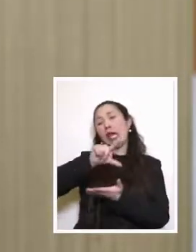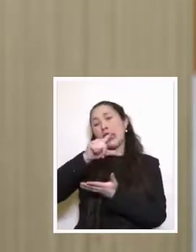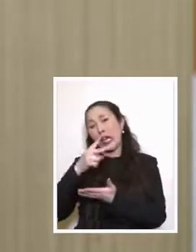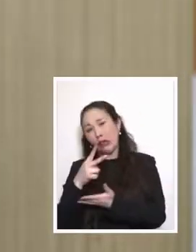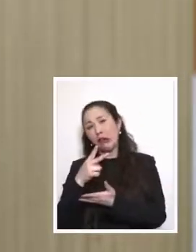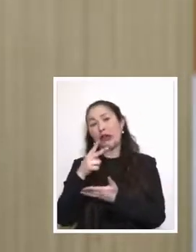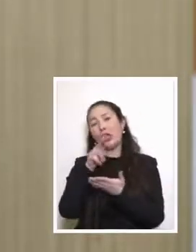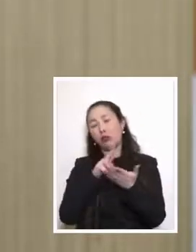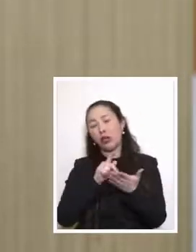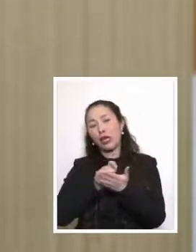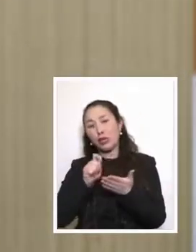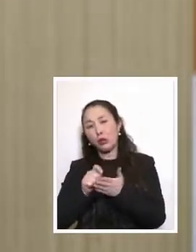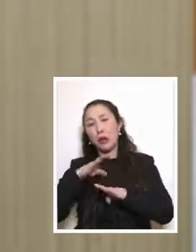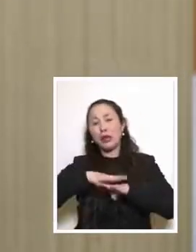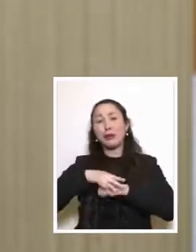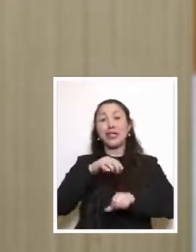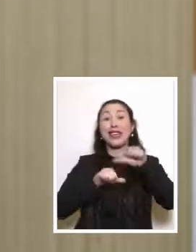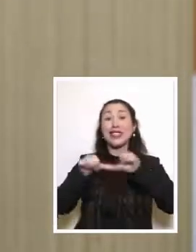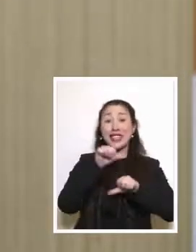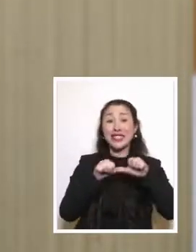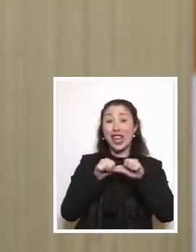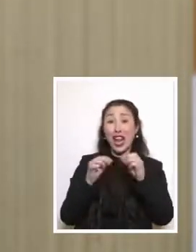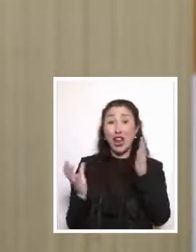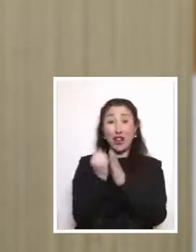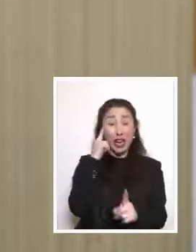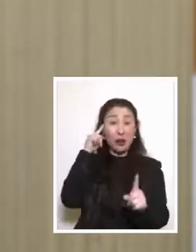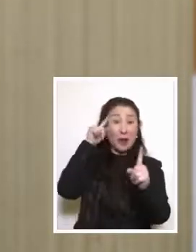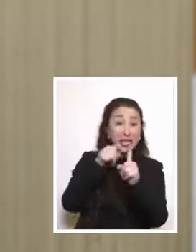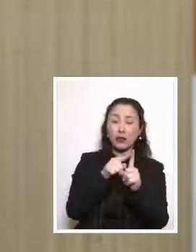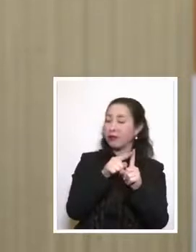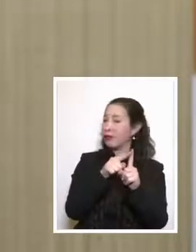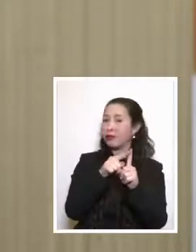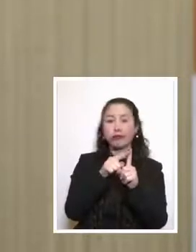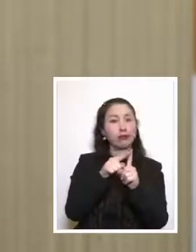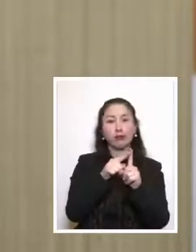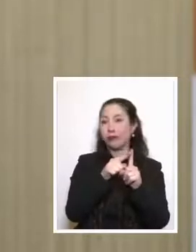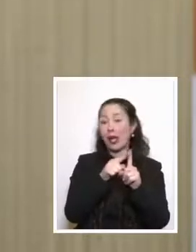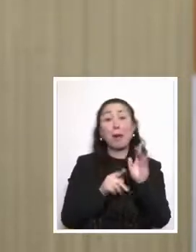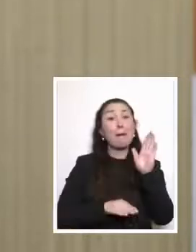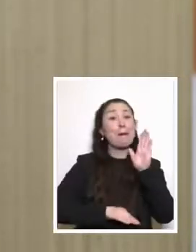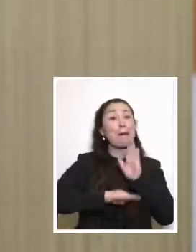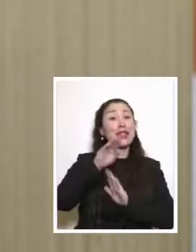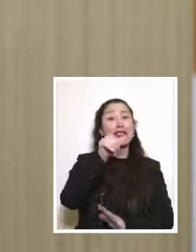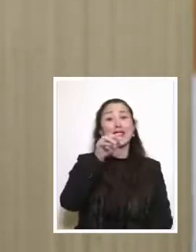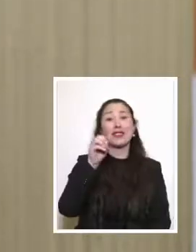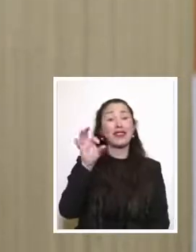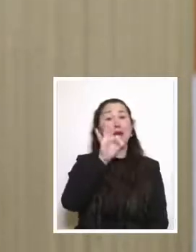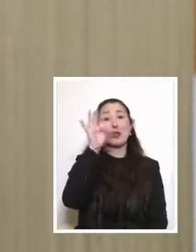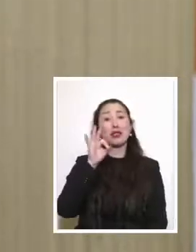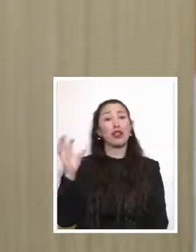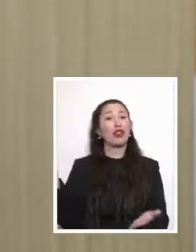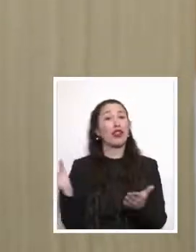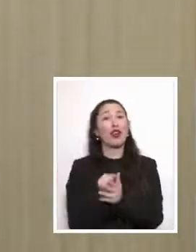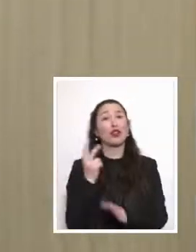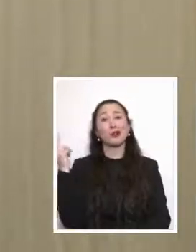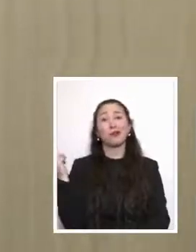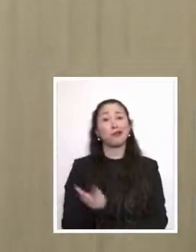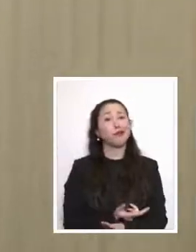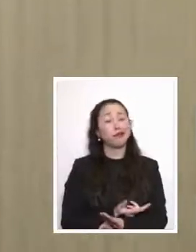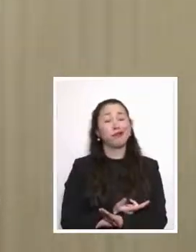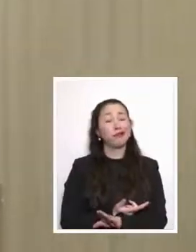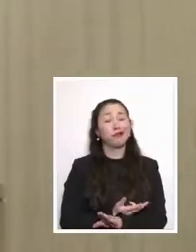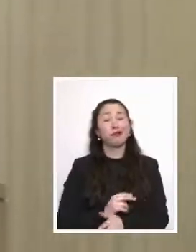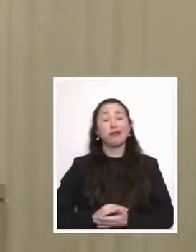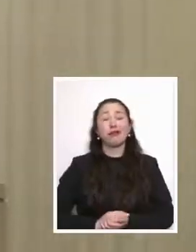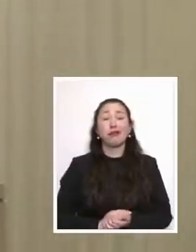y ciencias. Más del 60% de nuestra población no alcanza los mínimos. Además,